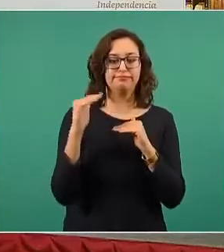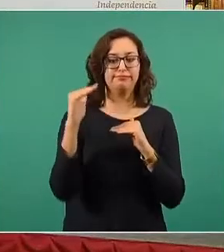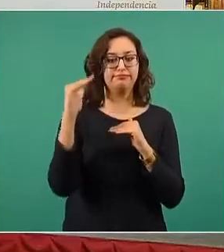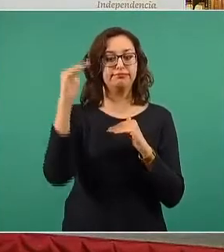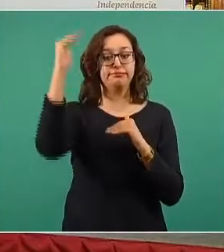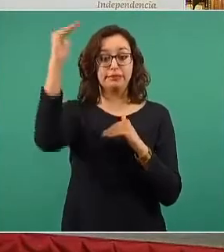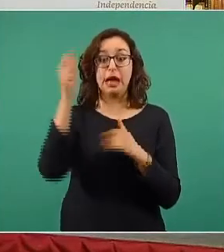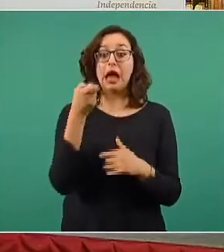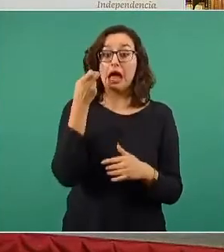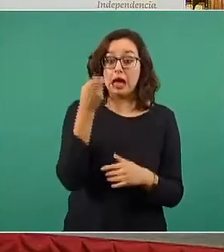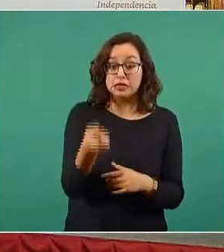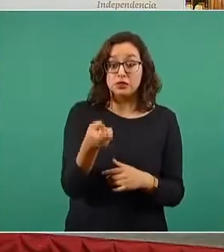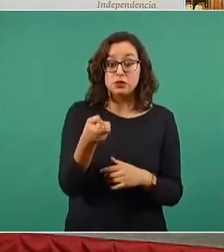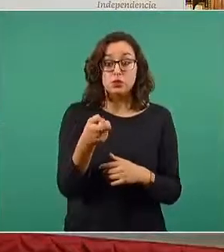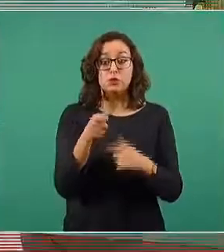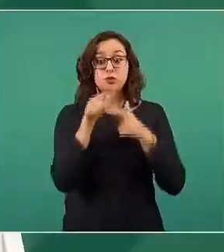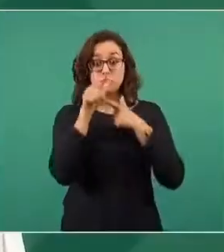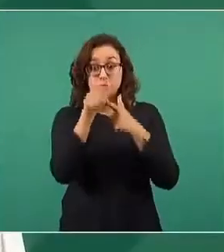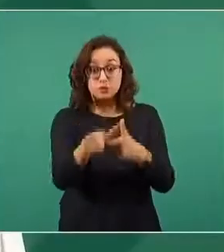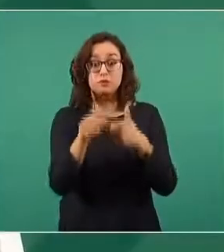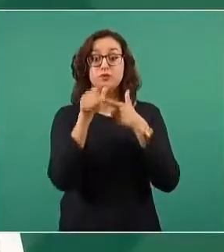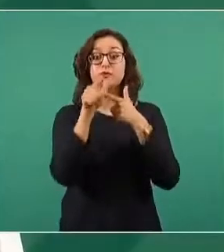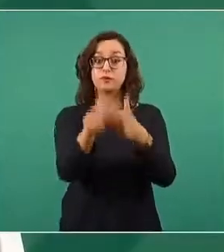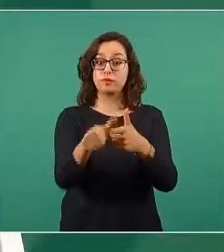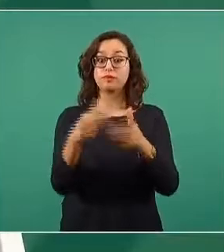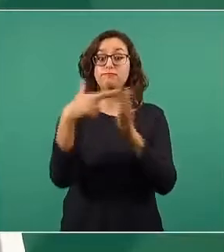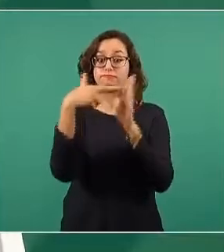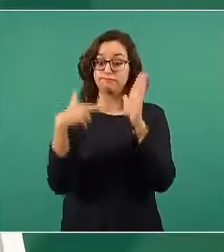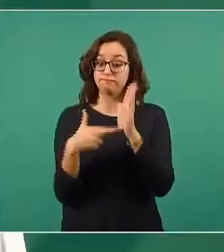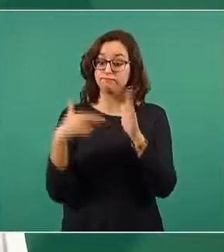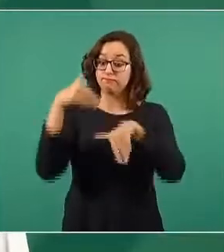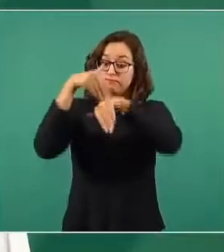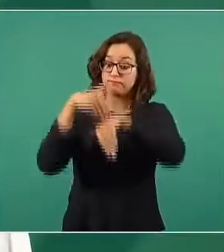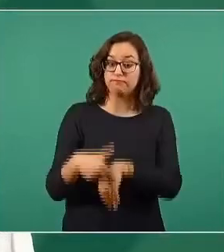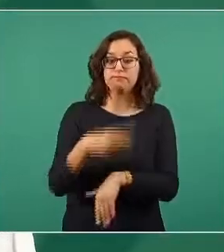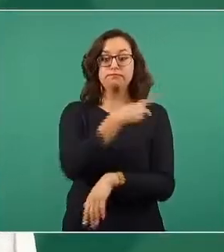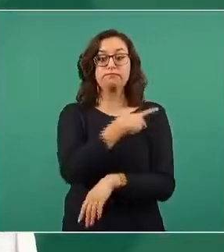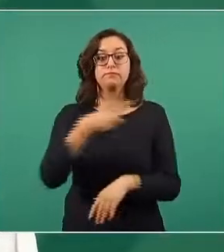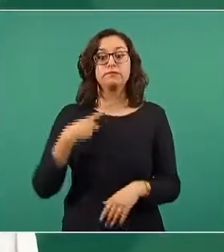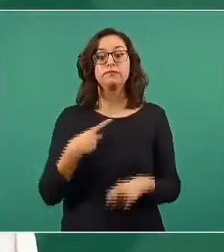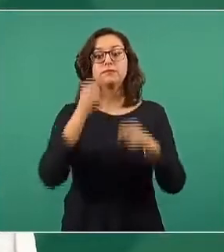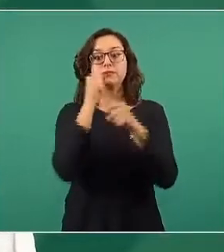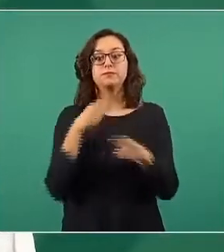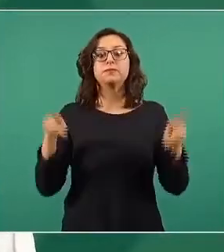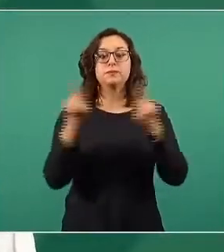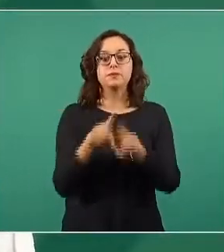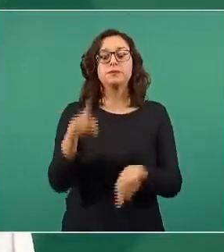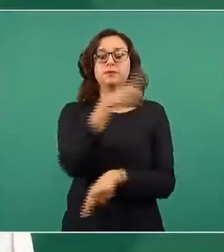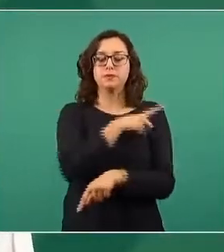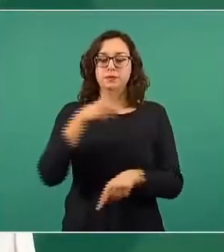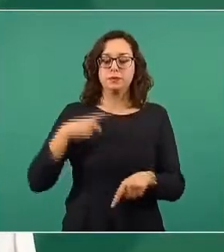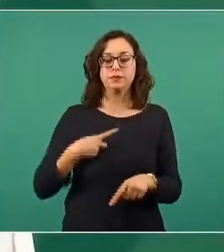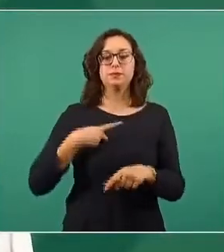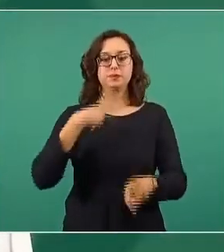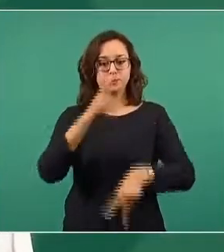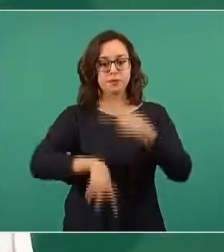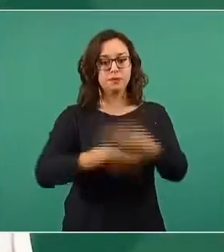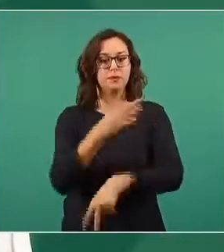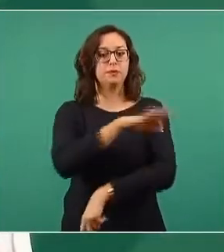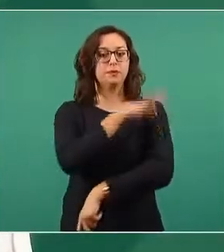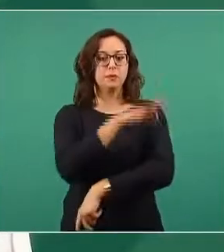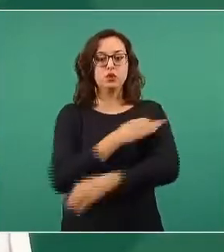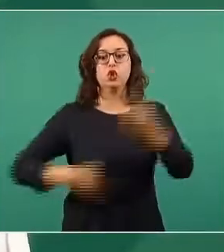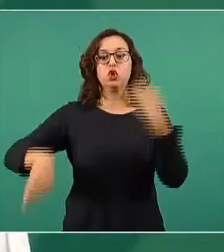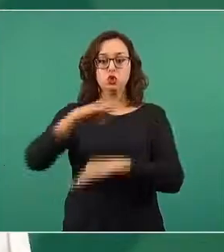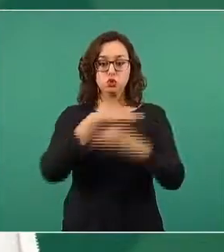epidemia siga activa en los países hay que mantener las medidas de prevención. También hay que acudir a vacunarse. Recomendamos que